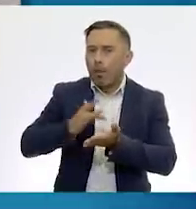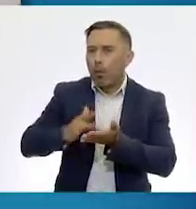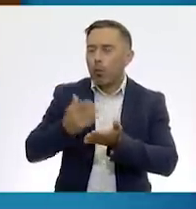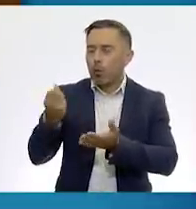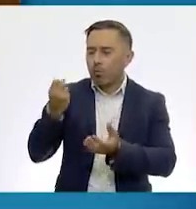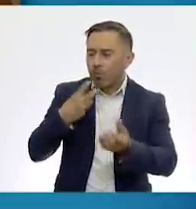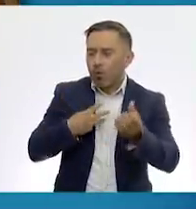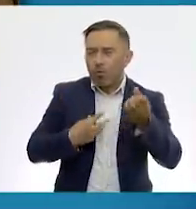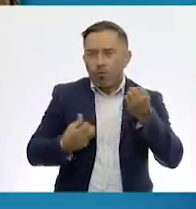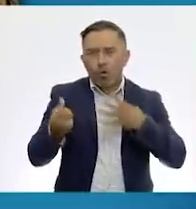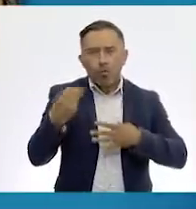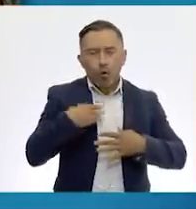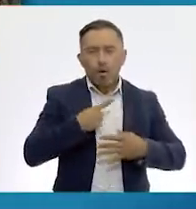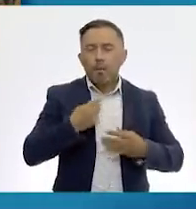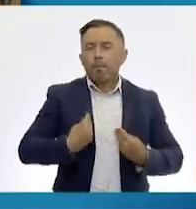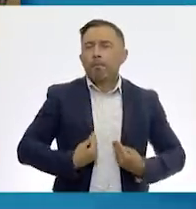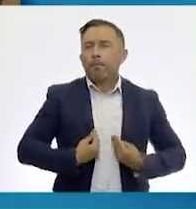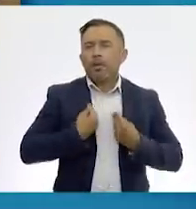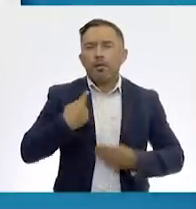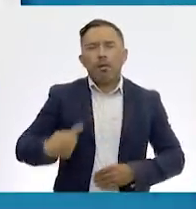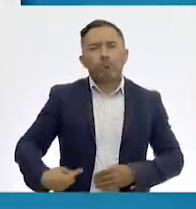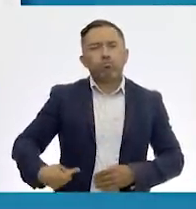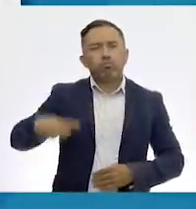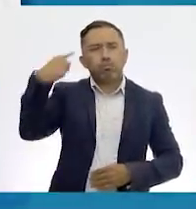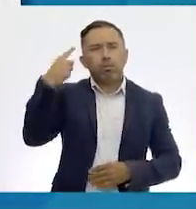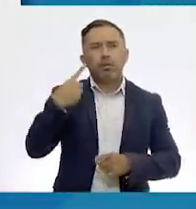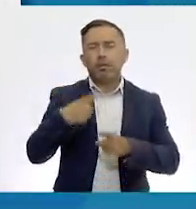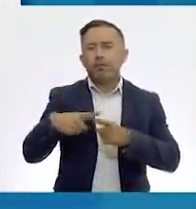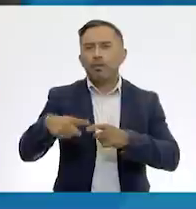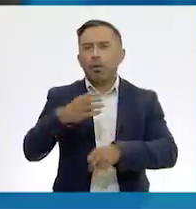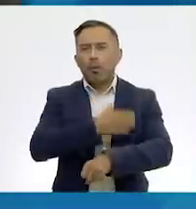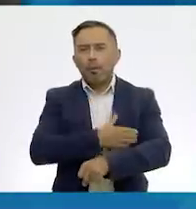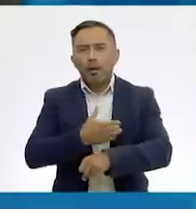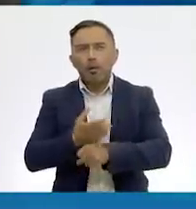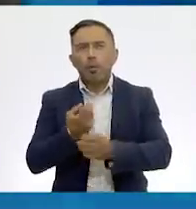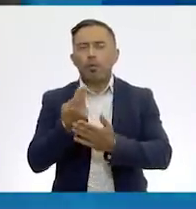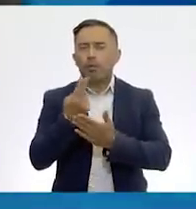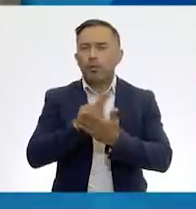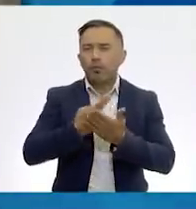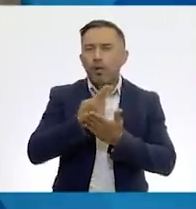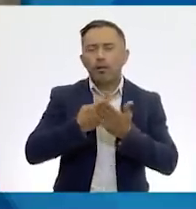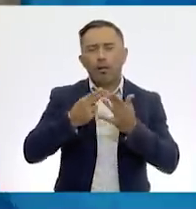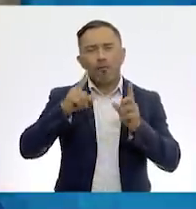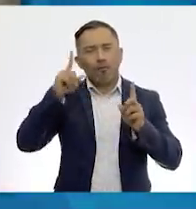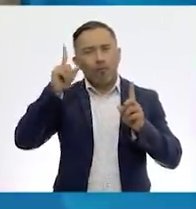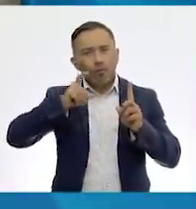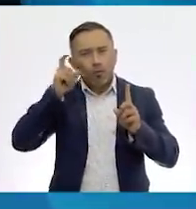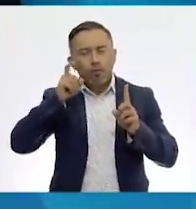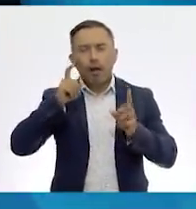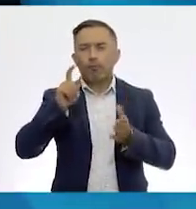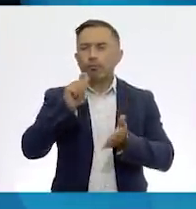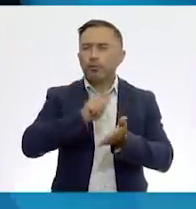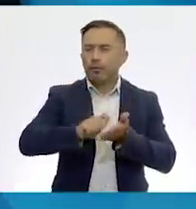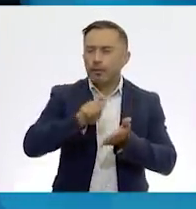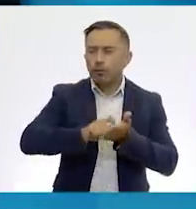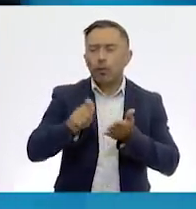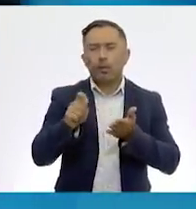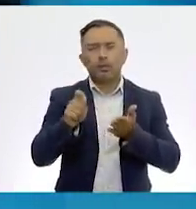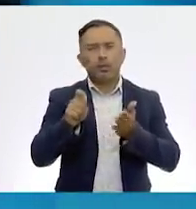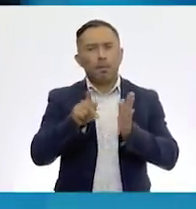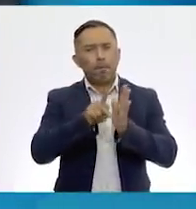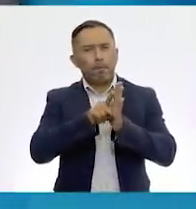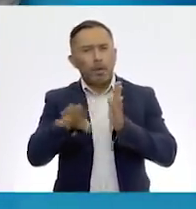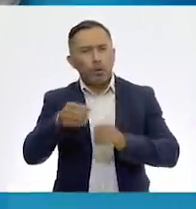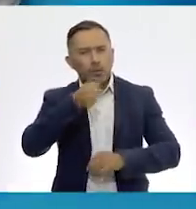he recibido a lo largo de mi vida por parte de colegas, dibujantes, fotógrafos, escritores, periodistas y